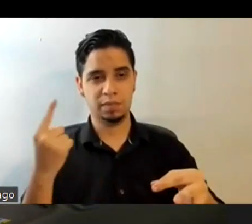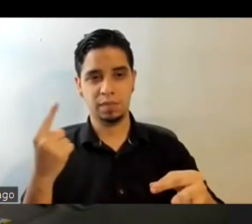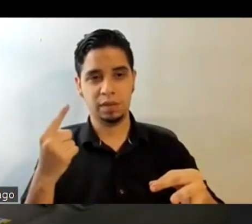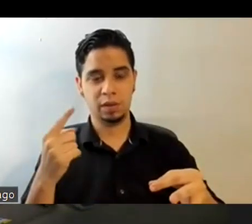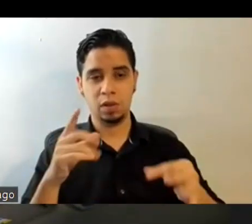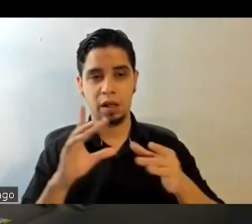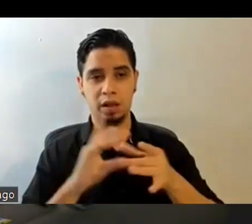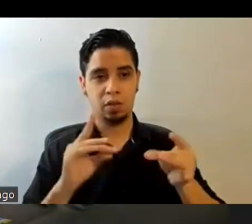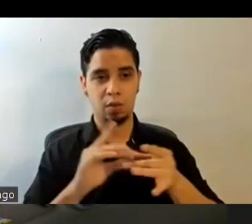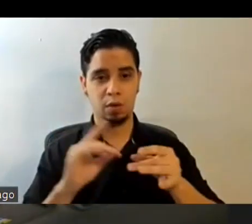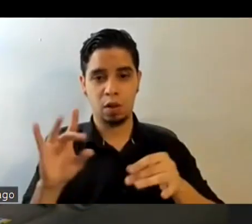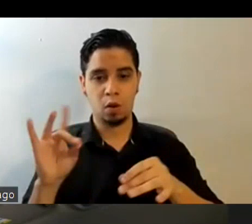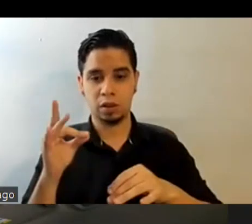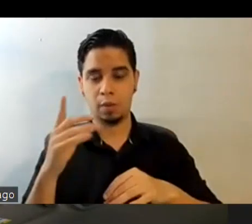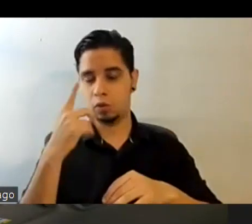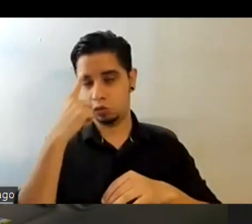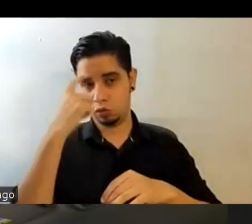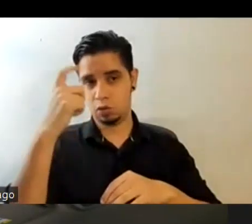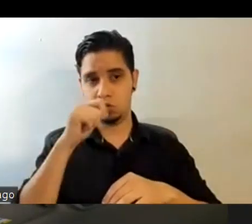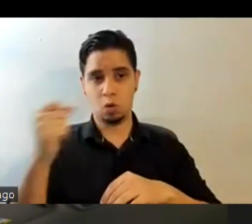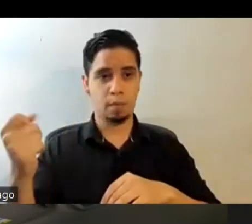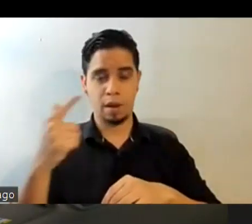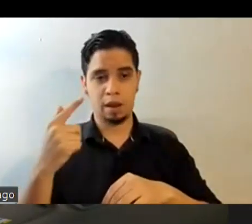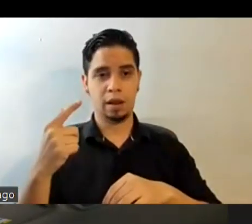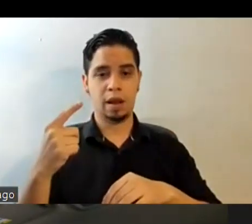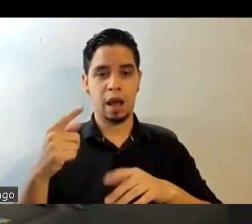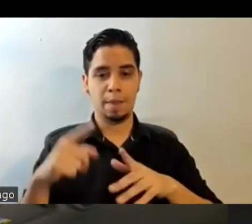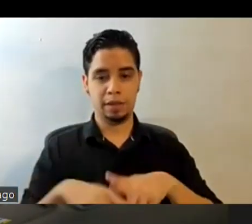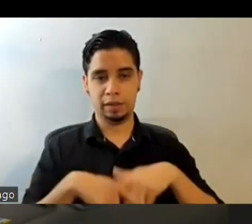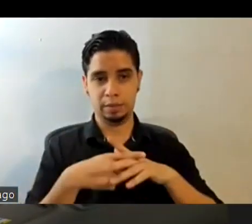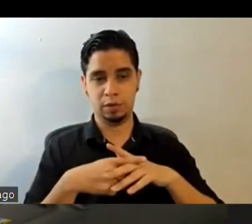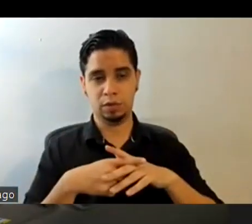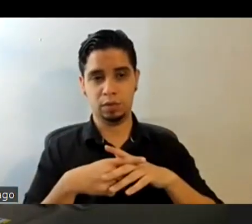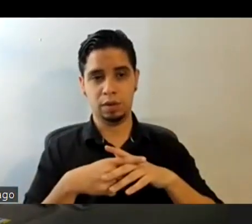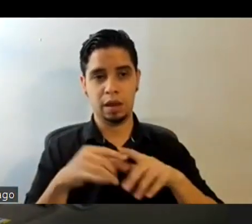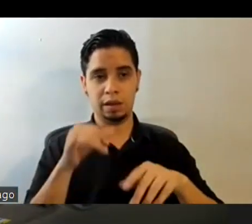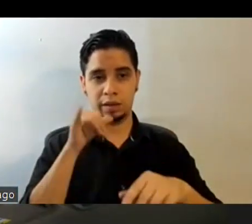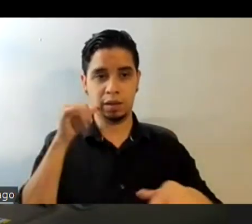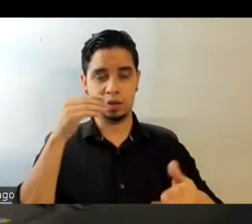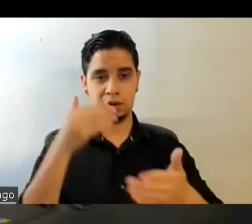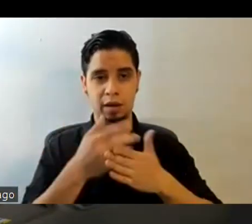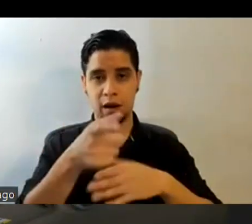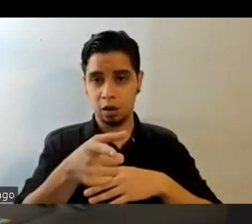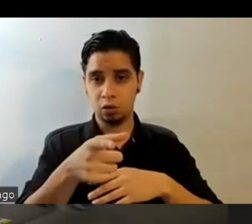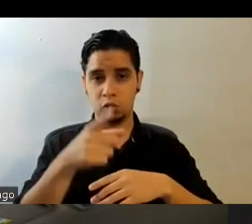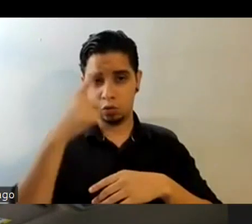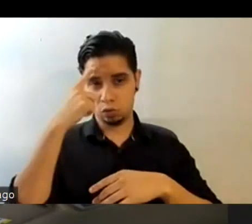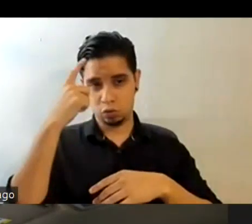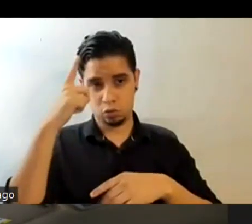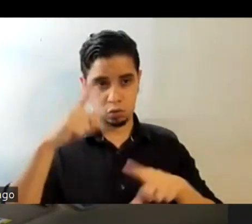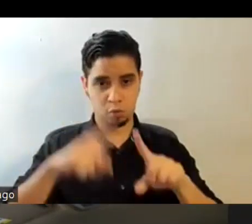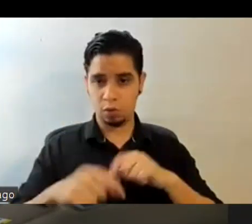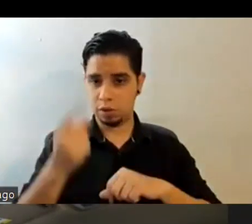sueños, no regresarás jamás al punto de origen. Ayer llegué a tu sueño y no logro comprender tu